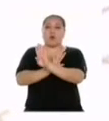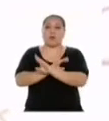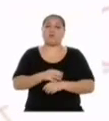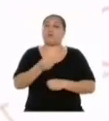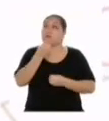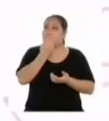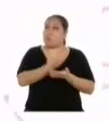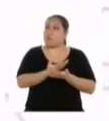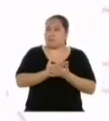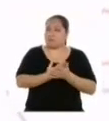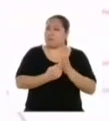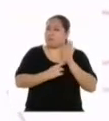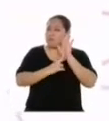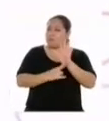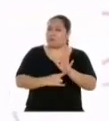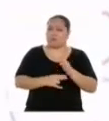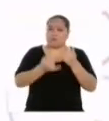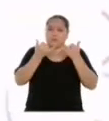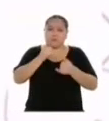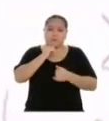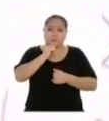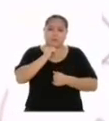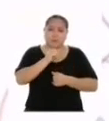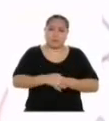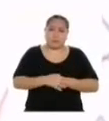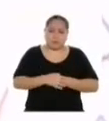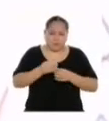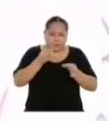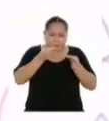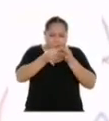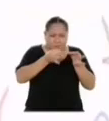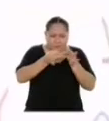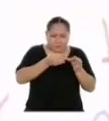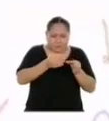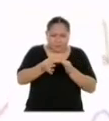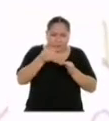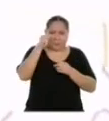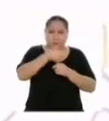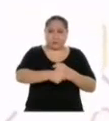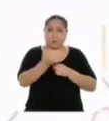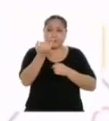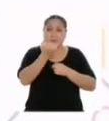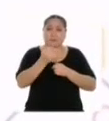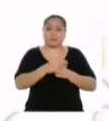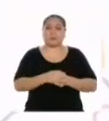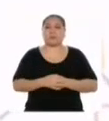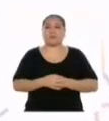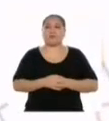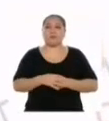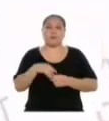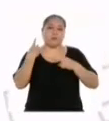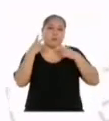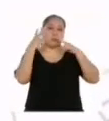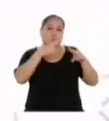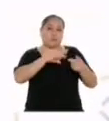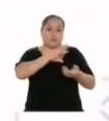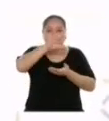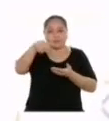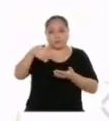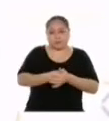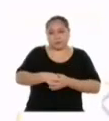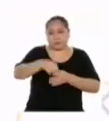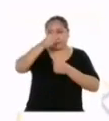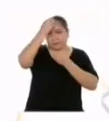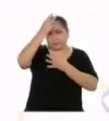buena representación. Ahora solo les falta afinar la interpretación de los gráficos que tienen. Observar toda